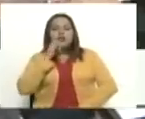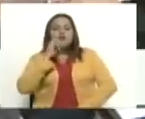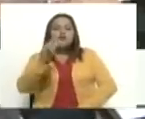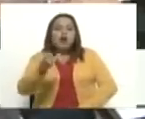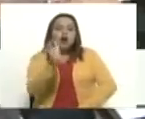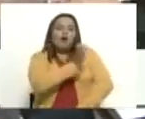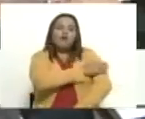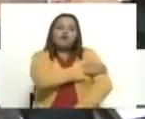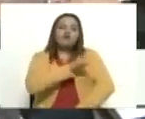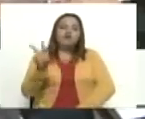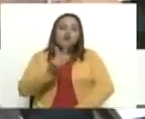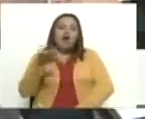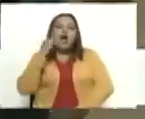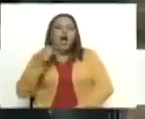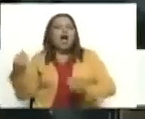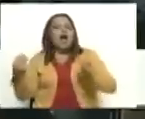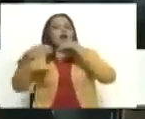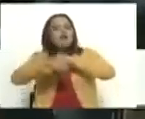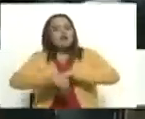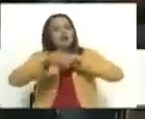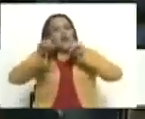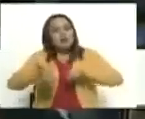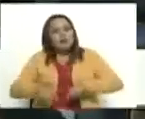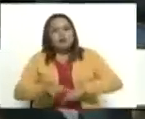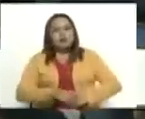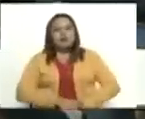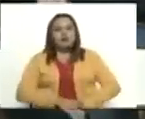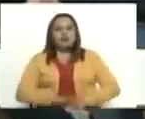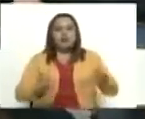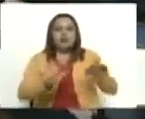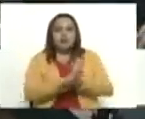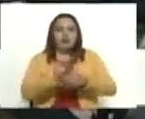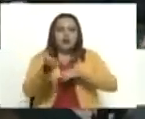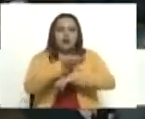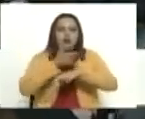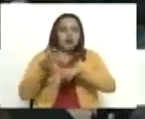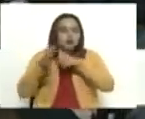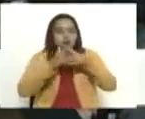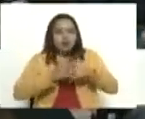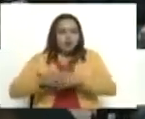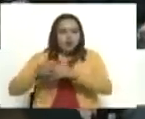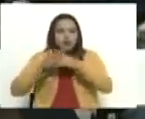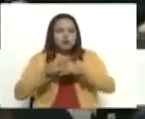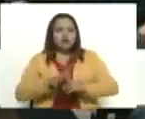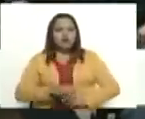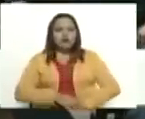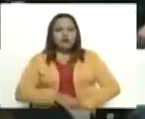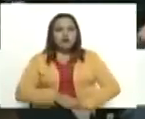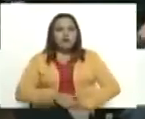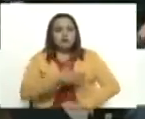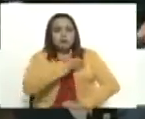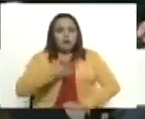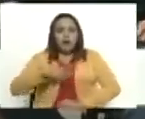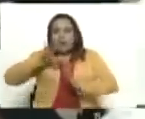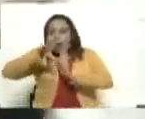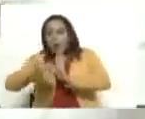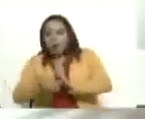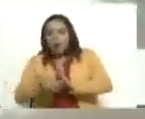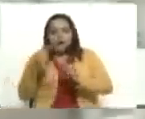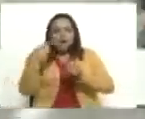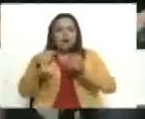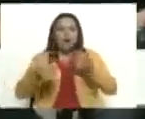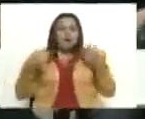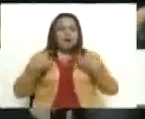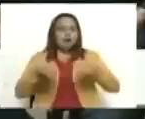venezolana ha sido cómplice del gobierno estadounidense para intentar apropiarse de los recursos